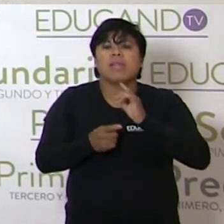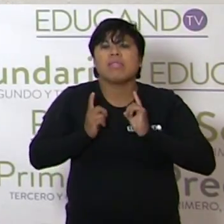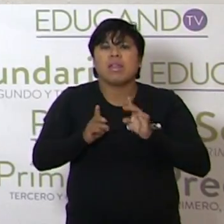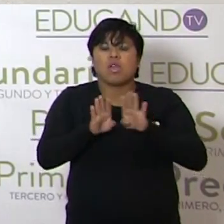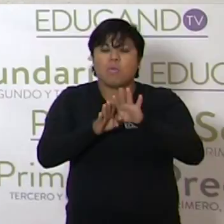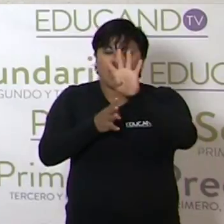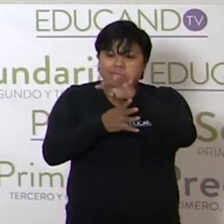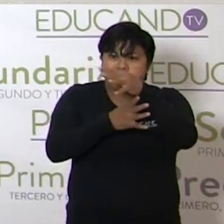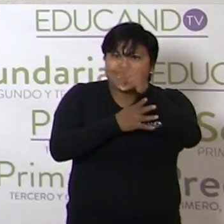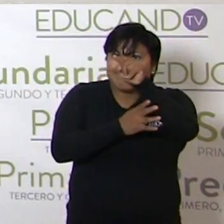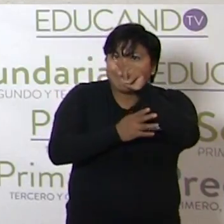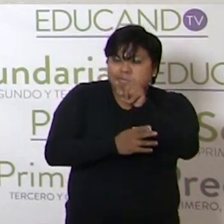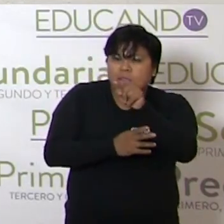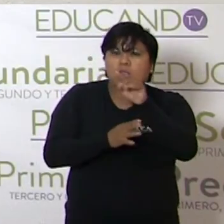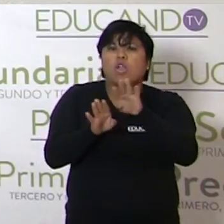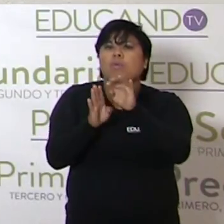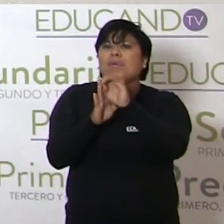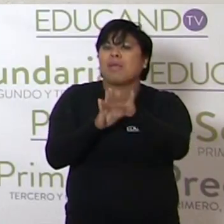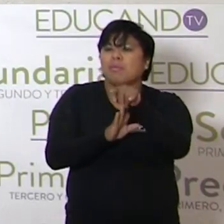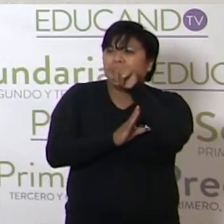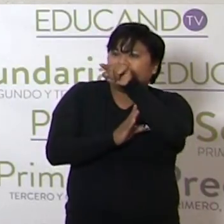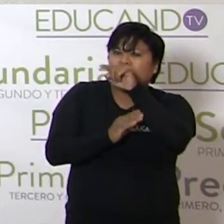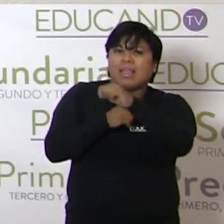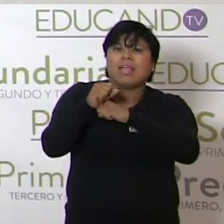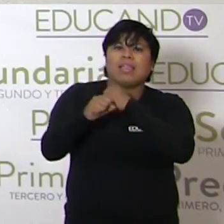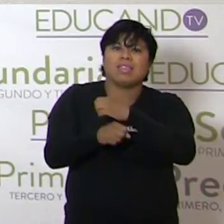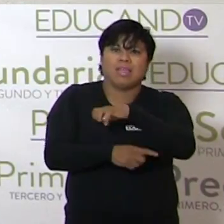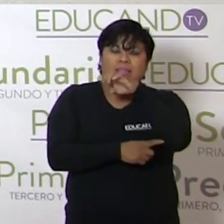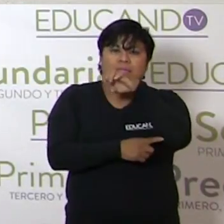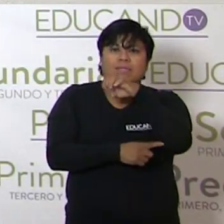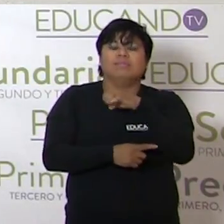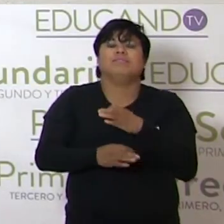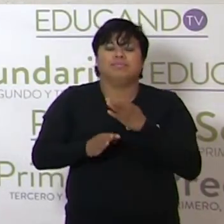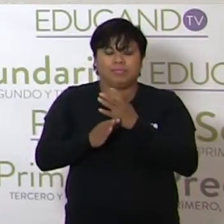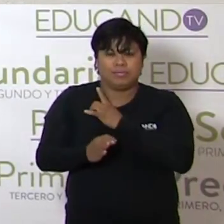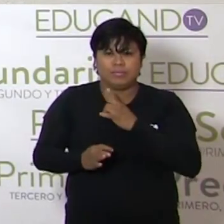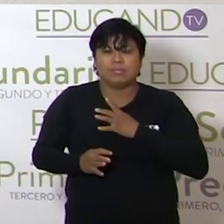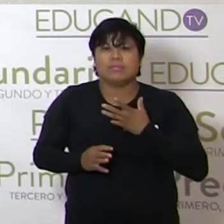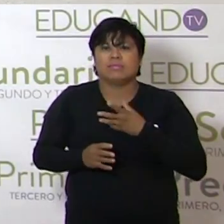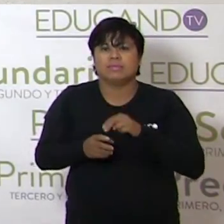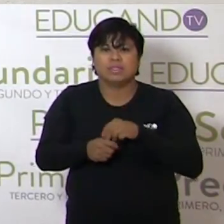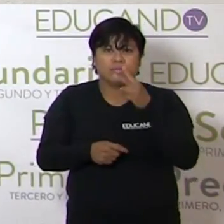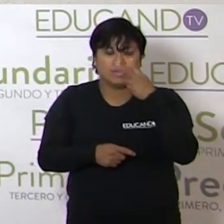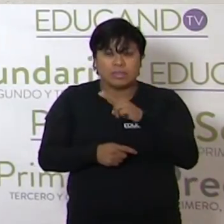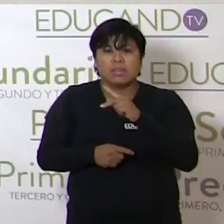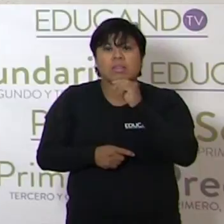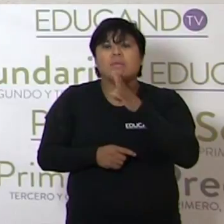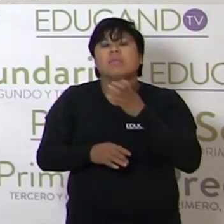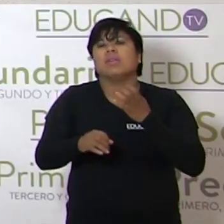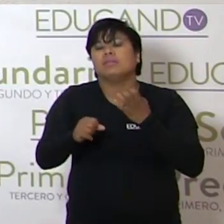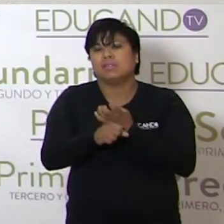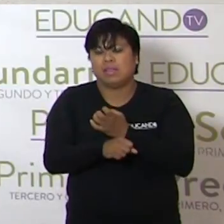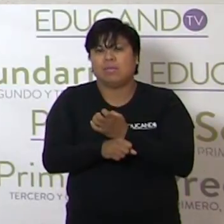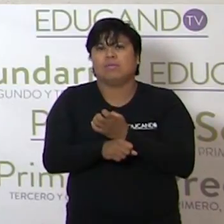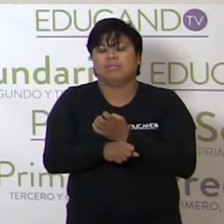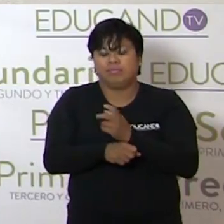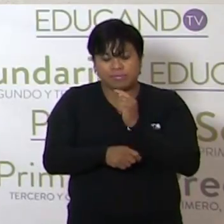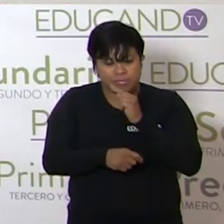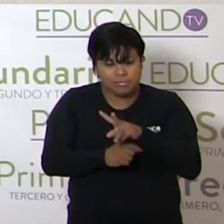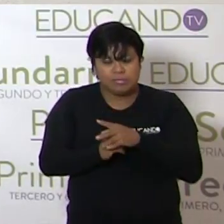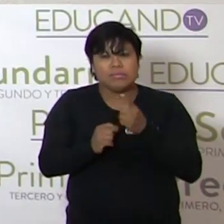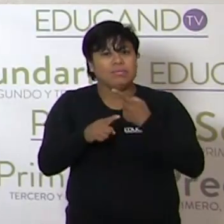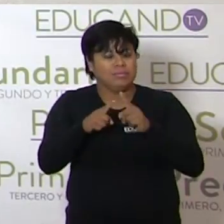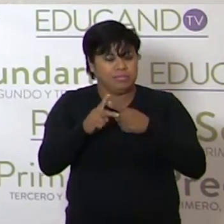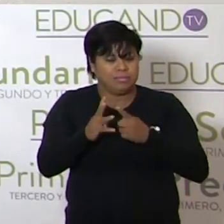como en este caso, la edad, el promedio de vida que tenemos en México. Puede ser por estado también, etcétera.